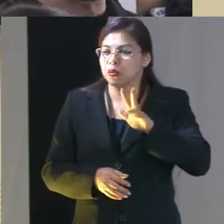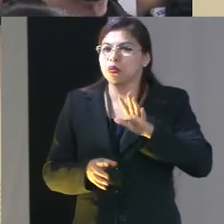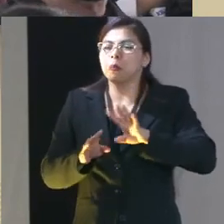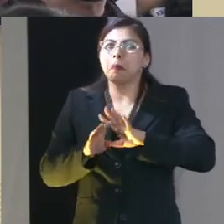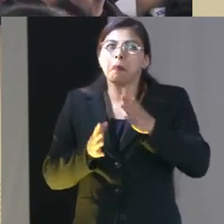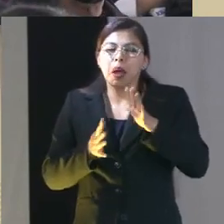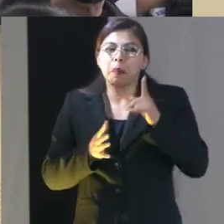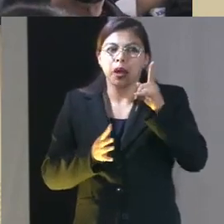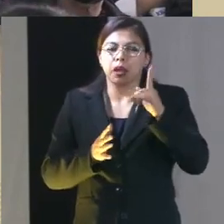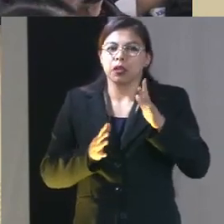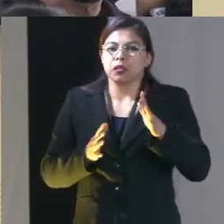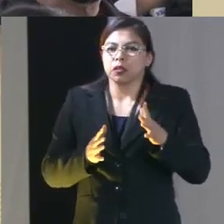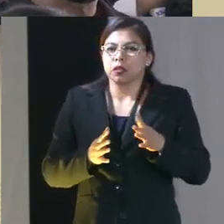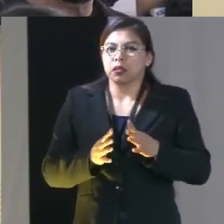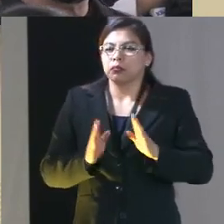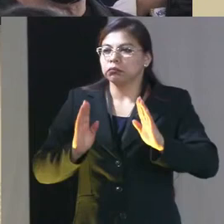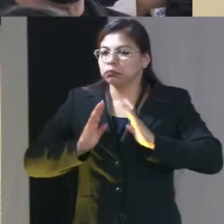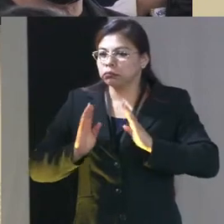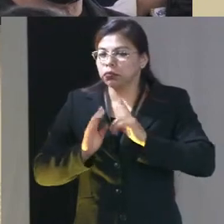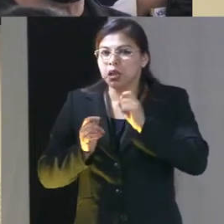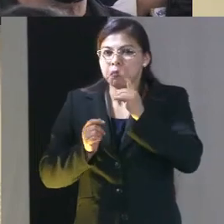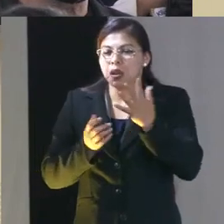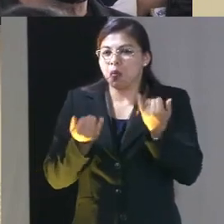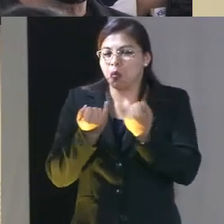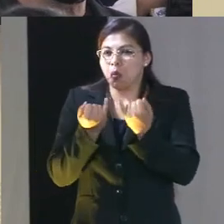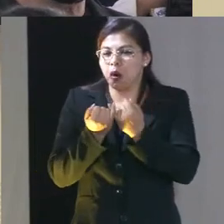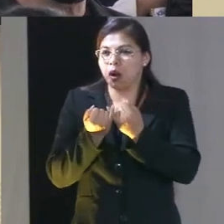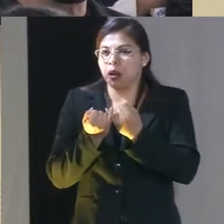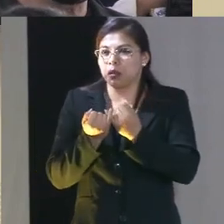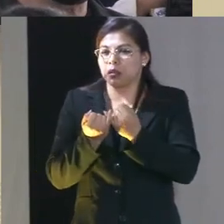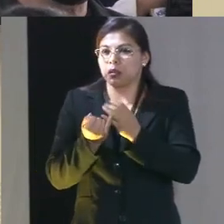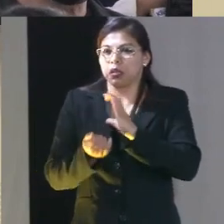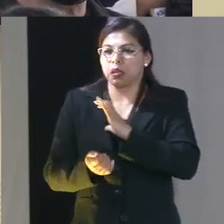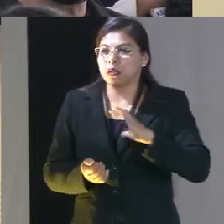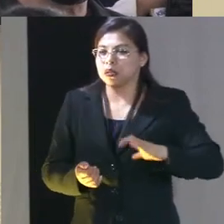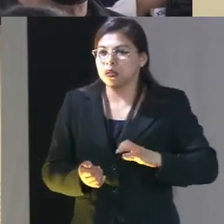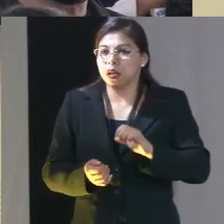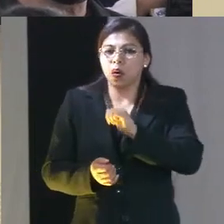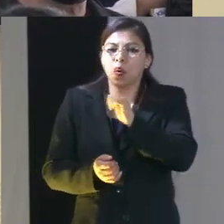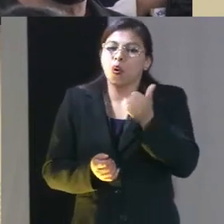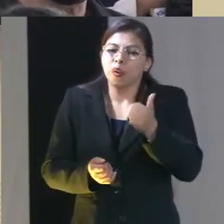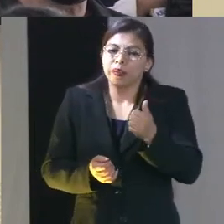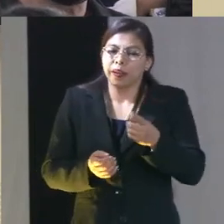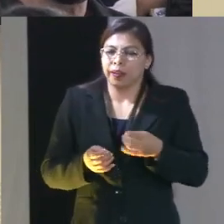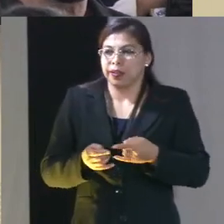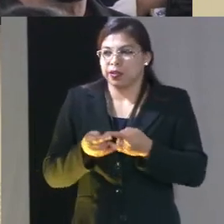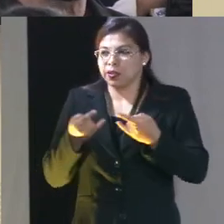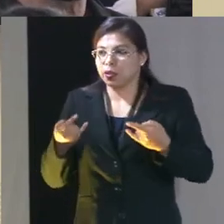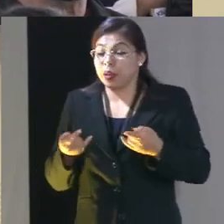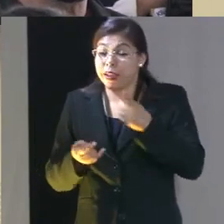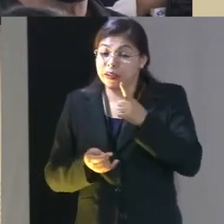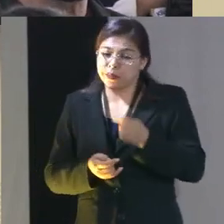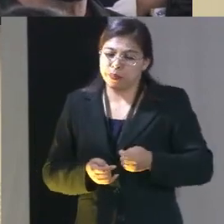las chinas, otra hubiera sido la historia. Esa es una primera